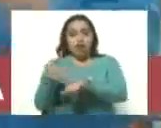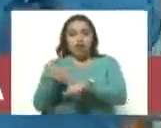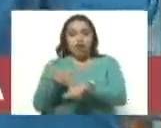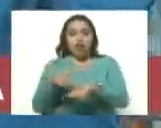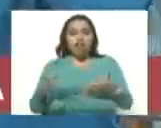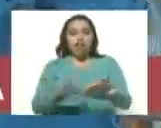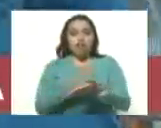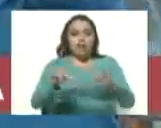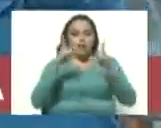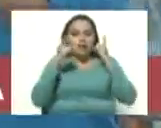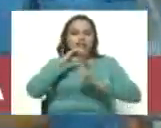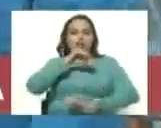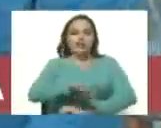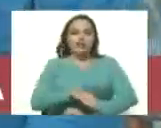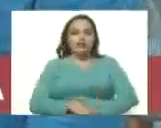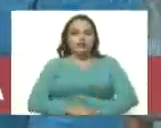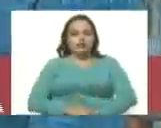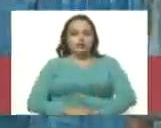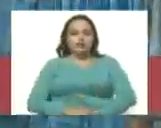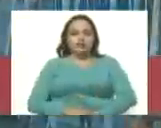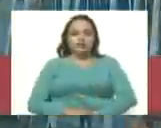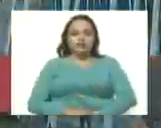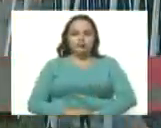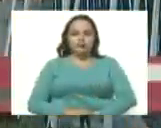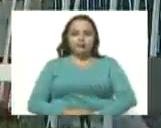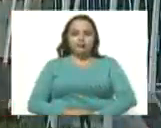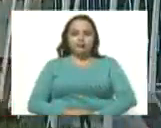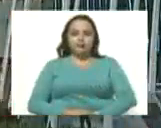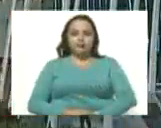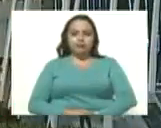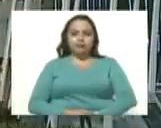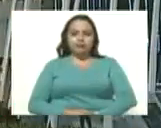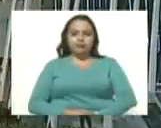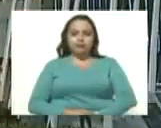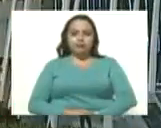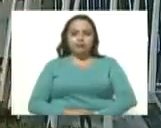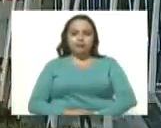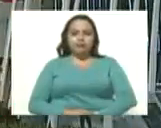la guaira ya venimos en la guaira